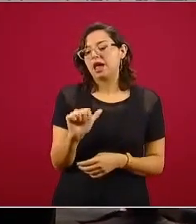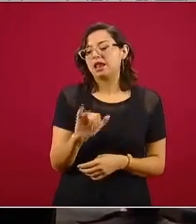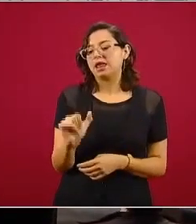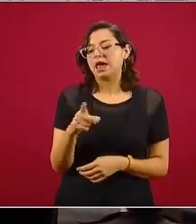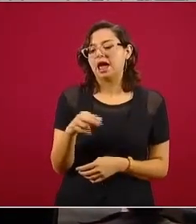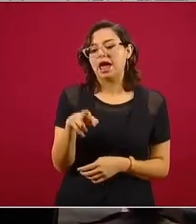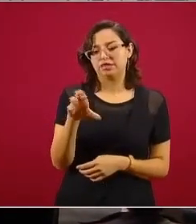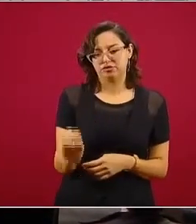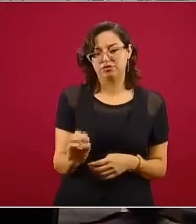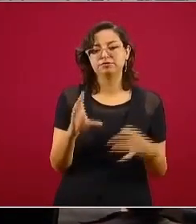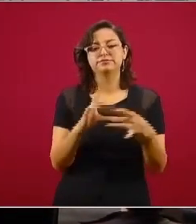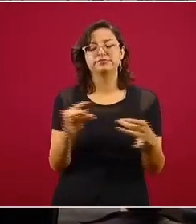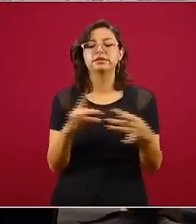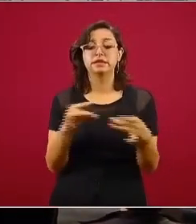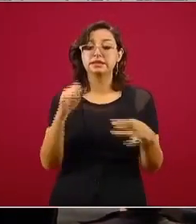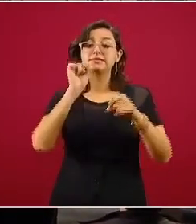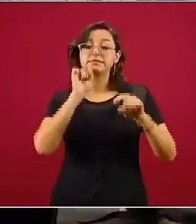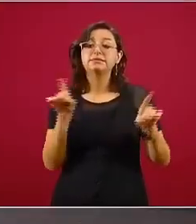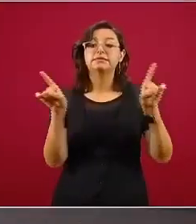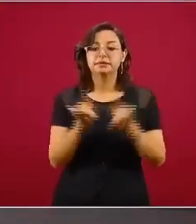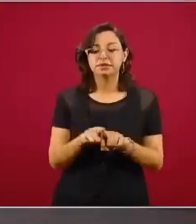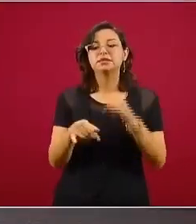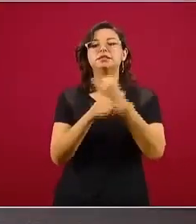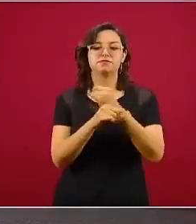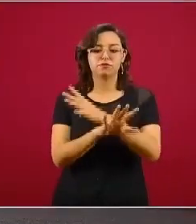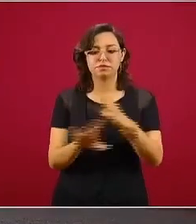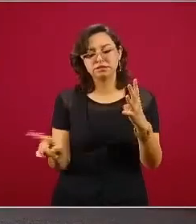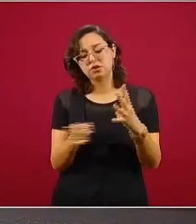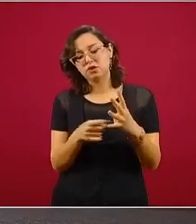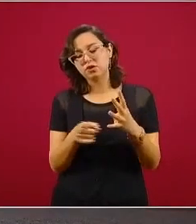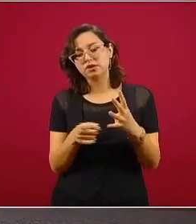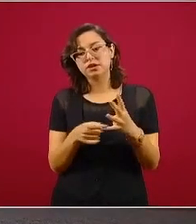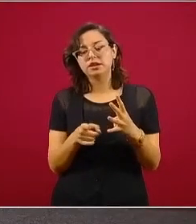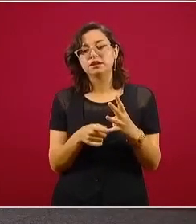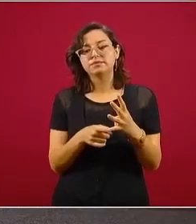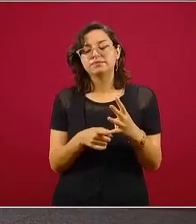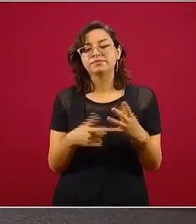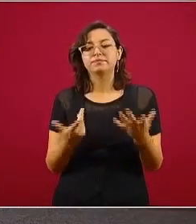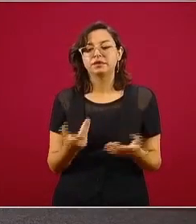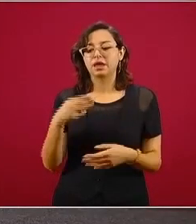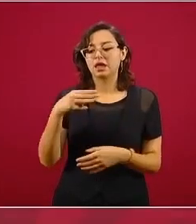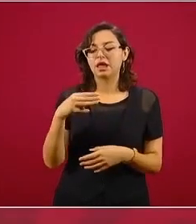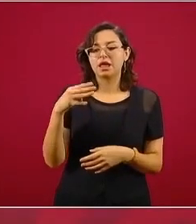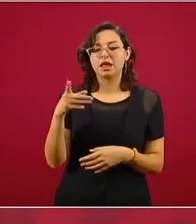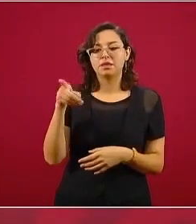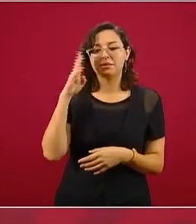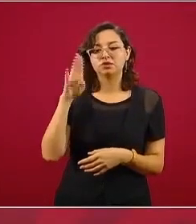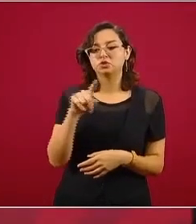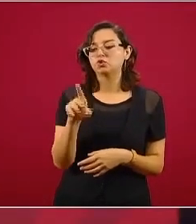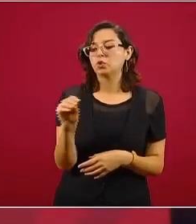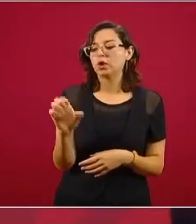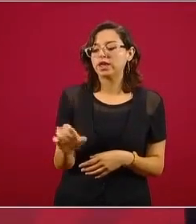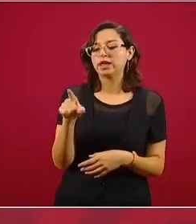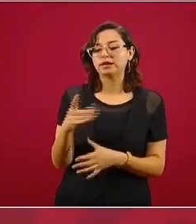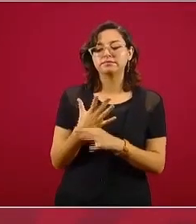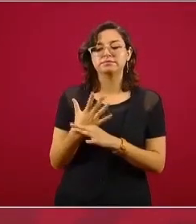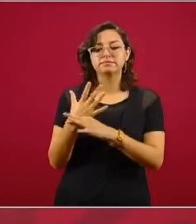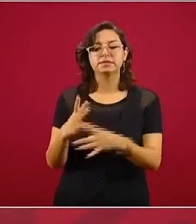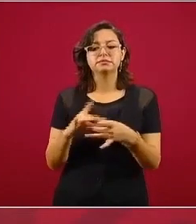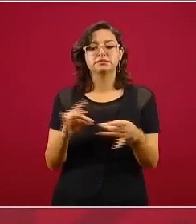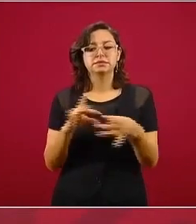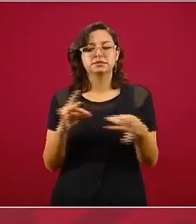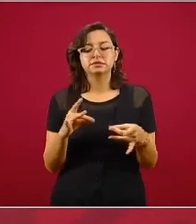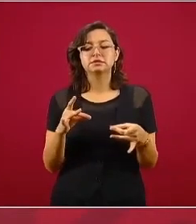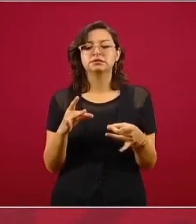y asimismo también tenemos la información de cómo va, a través del maestro Zoé Robledo, cómo va la relación